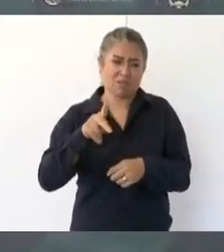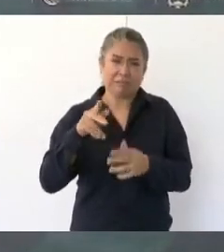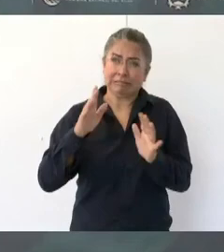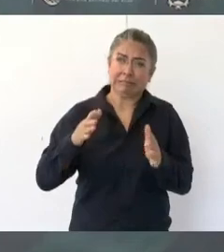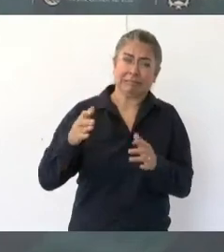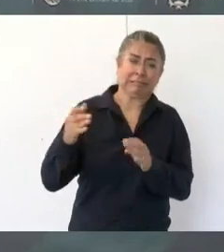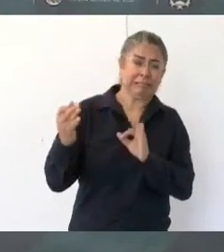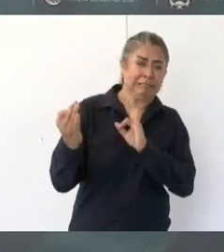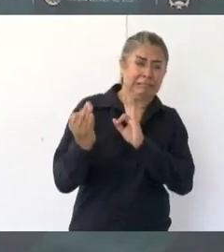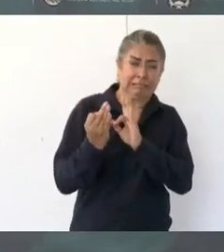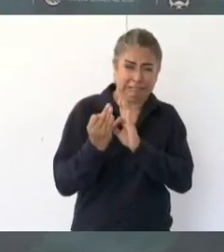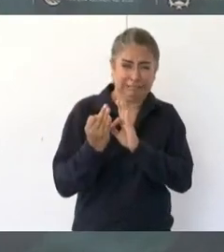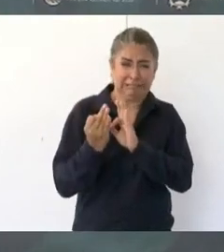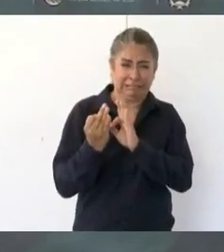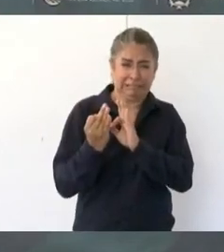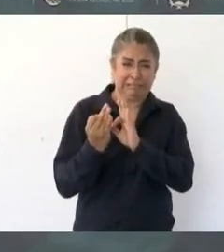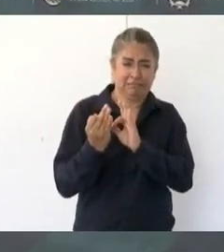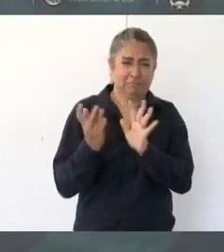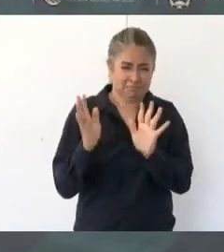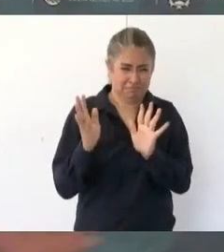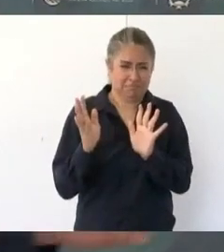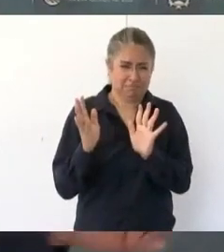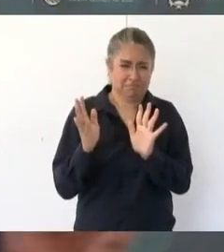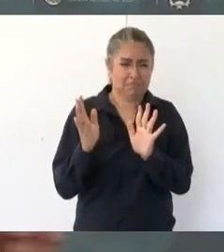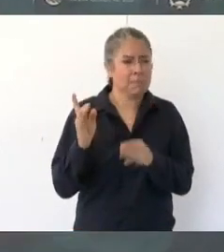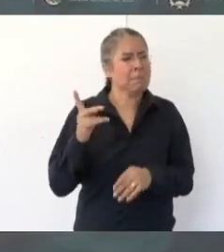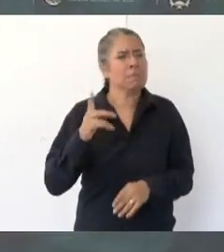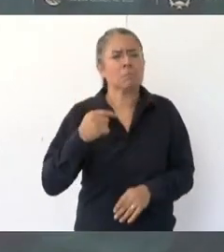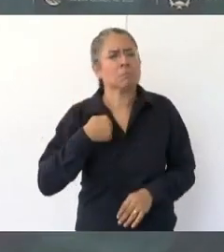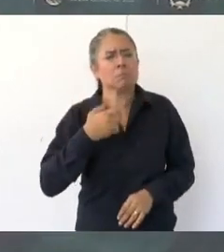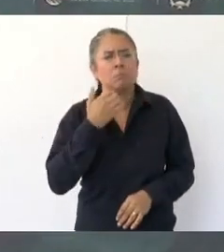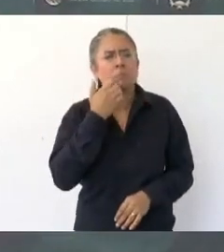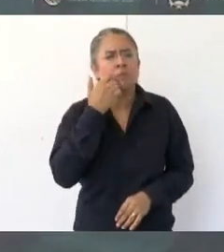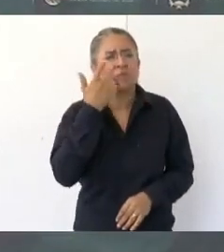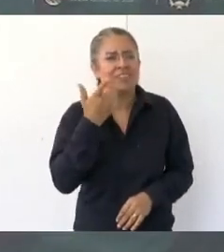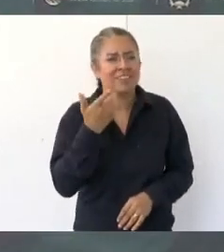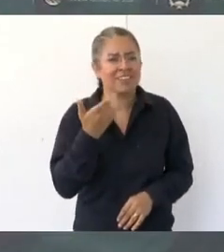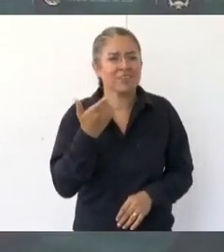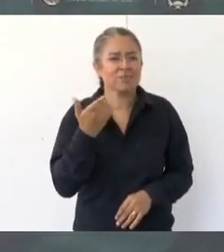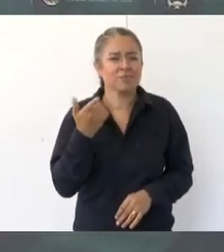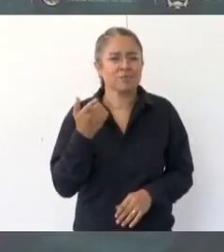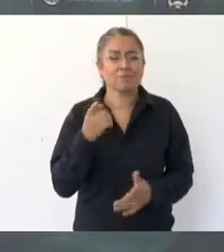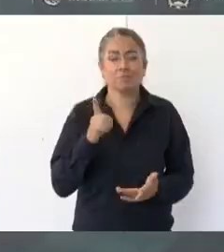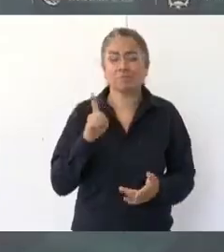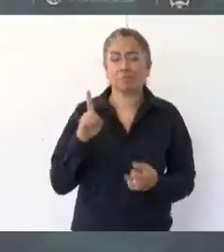y no quiero que el general